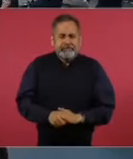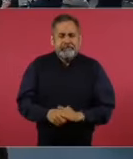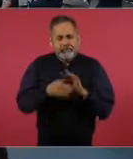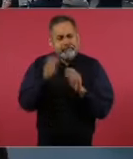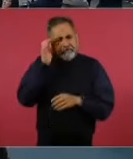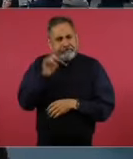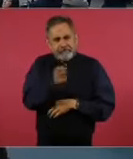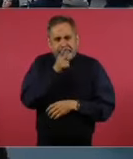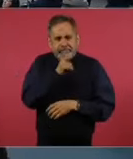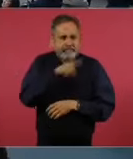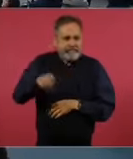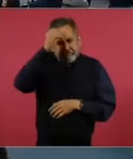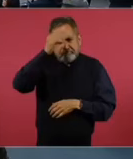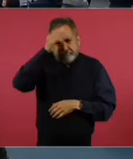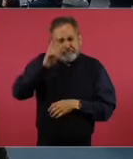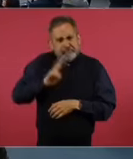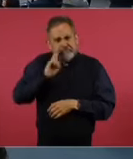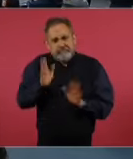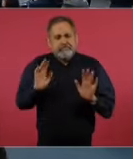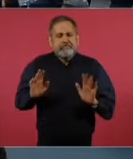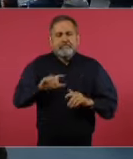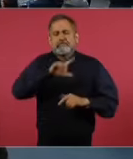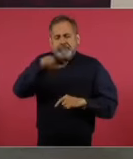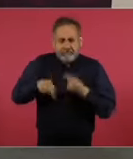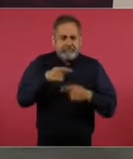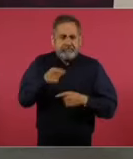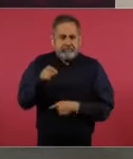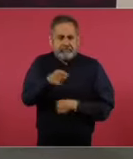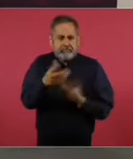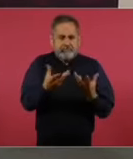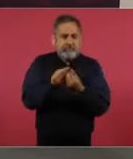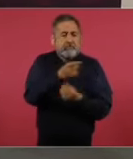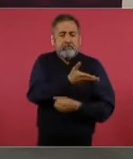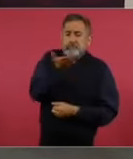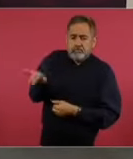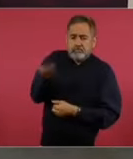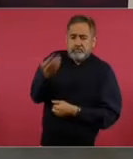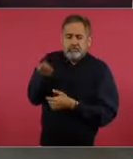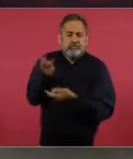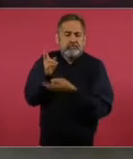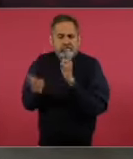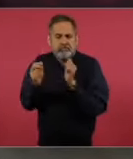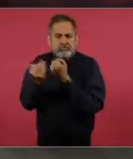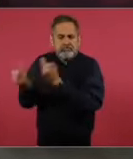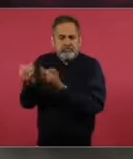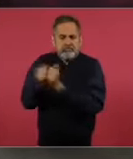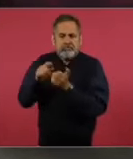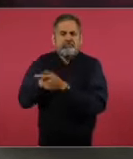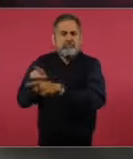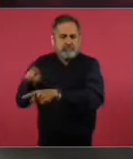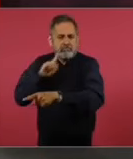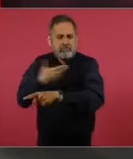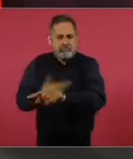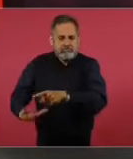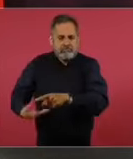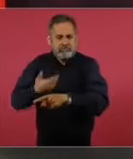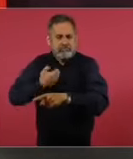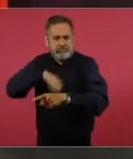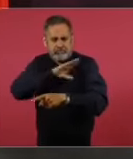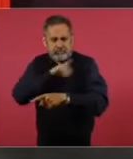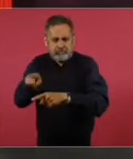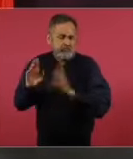a escuchar sus puntos de vista, y luego ellos pidieron que quieren tener una reunión con la presidenta